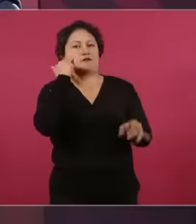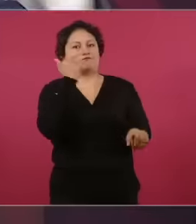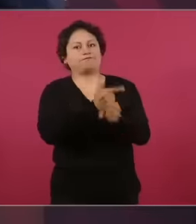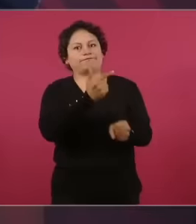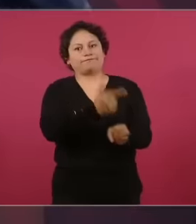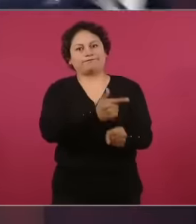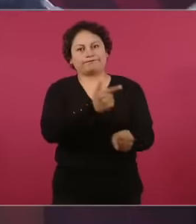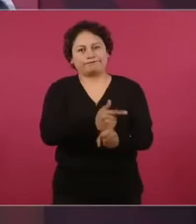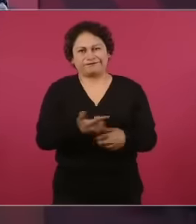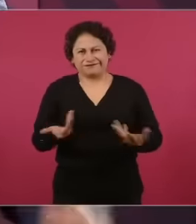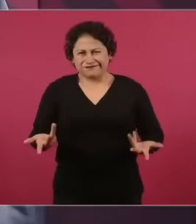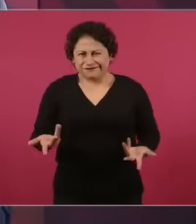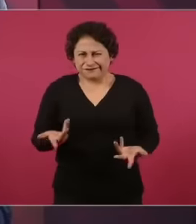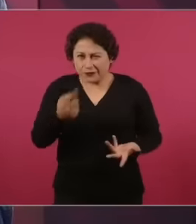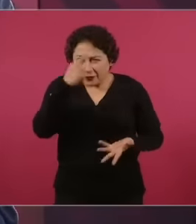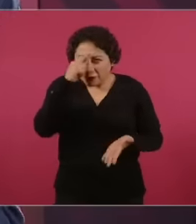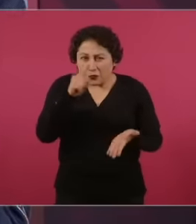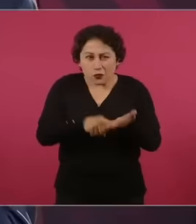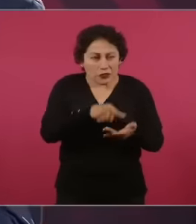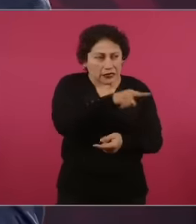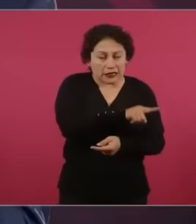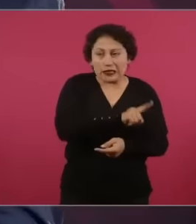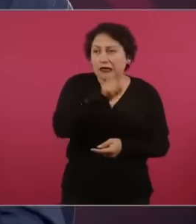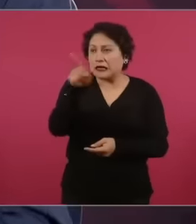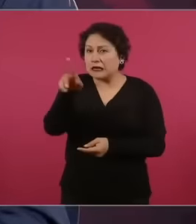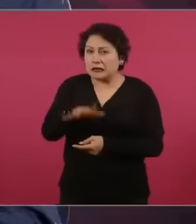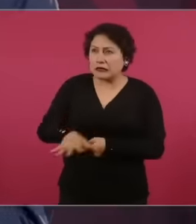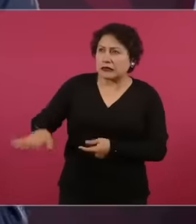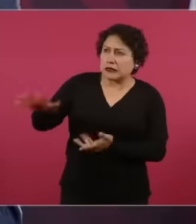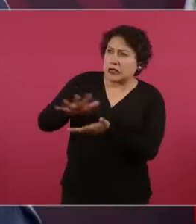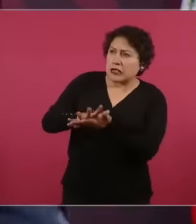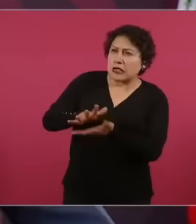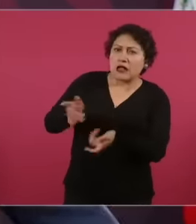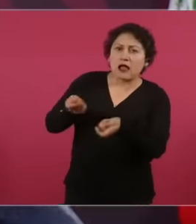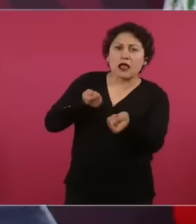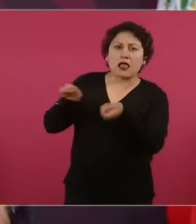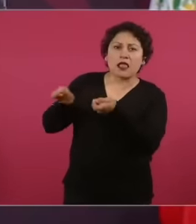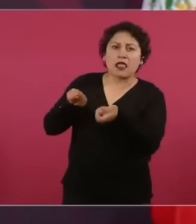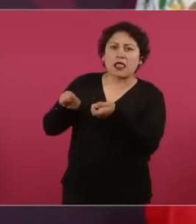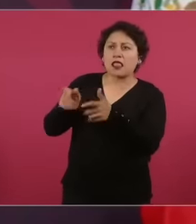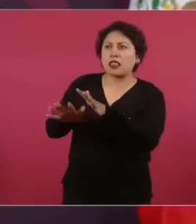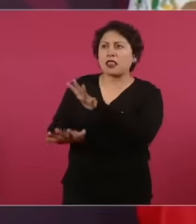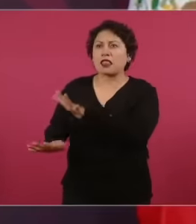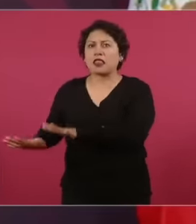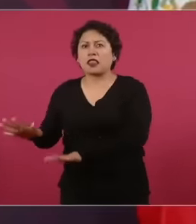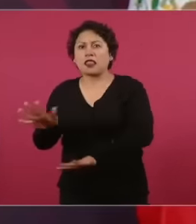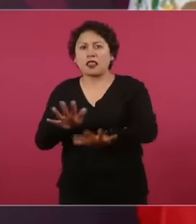a tanta gente, pero vamos a suponer que se llenan las calles